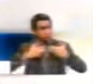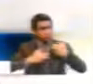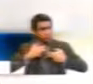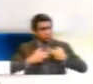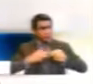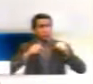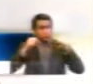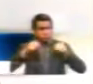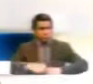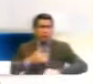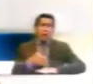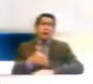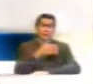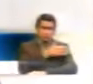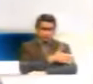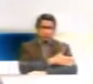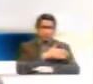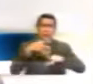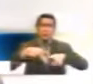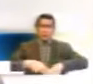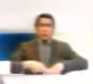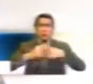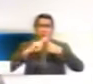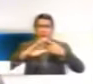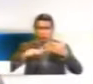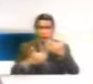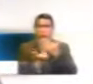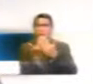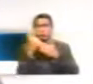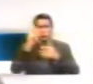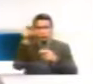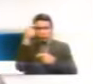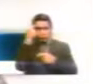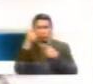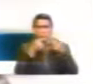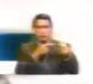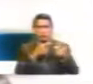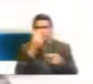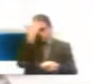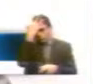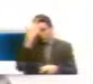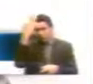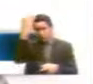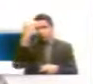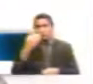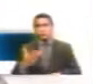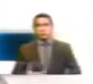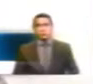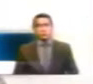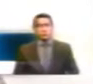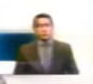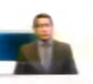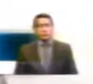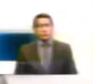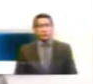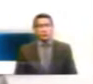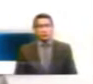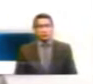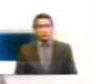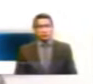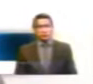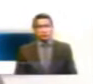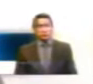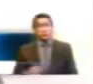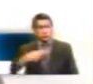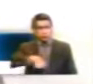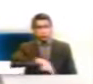podrían adelantar los plazos. En la fecha del primero estaba considerándose de que en caso de se presente algún recurso jurídico, cosa que no ha sucedido. Hemos estado